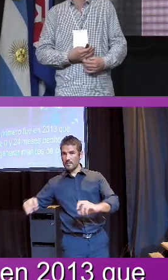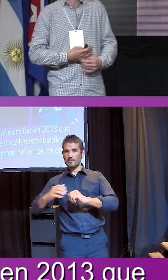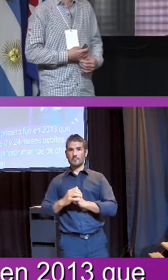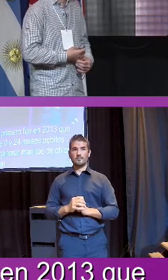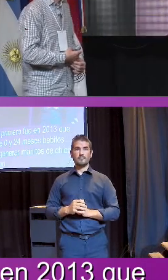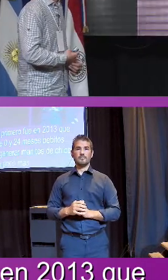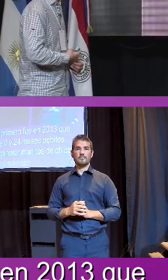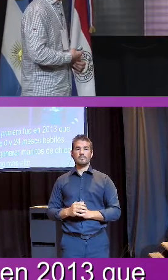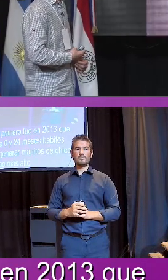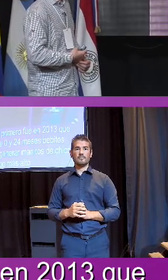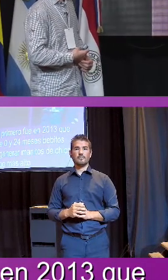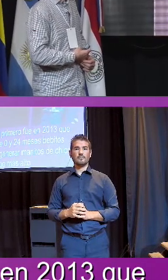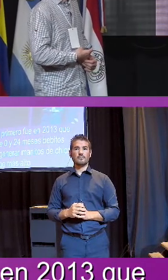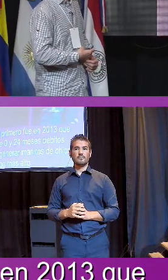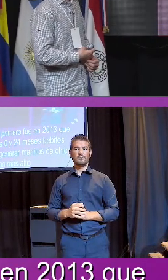un poco más alto,